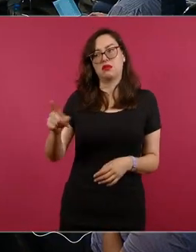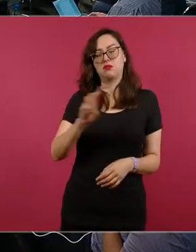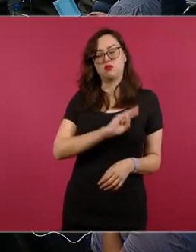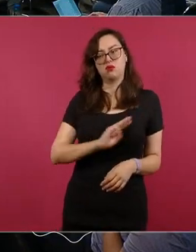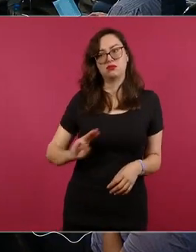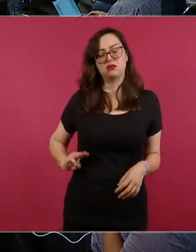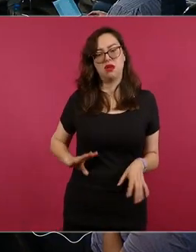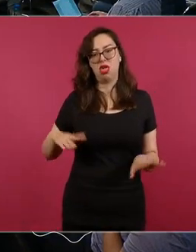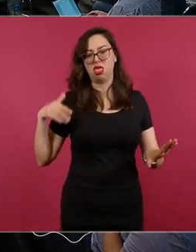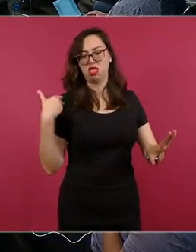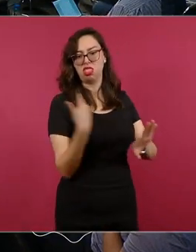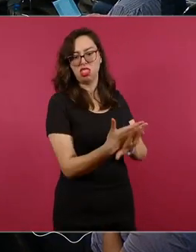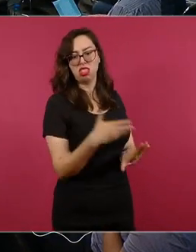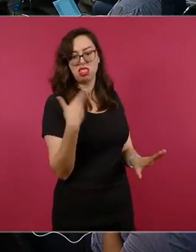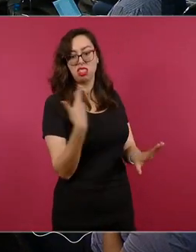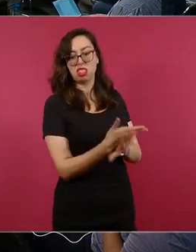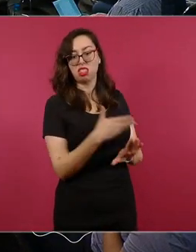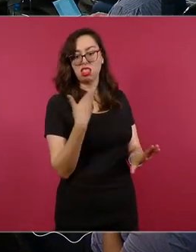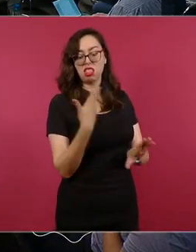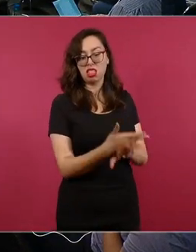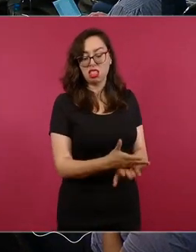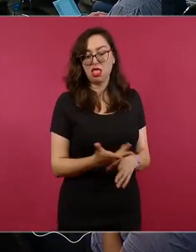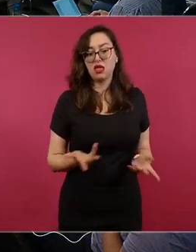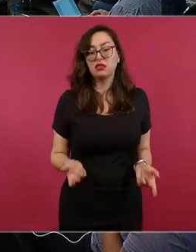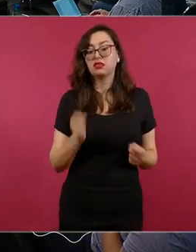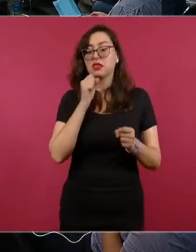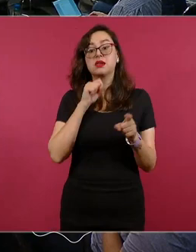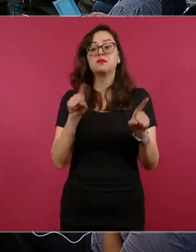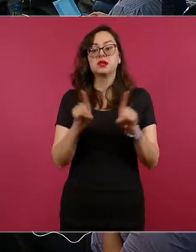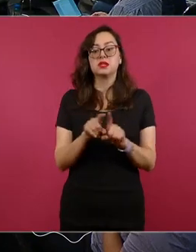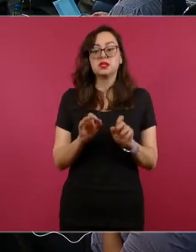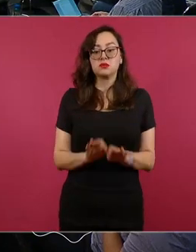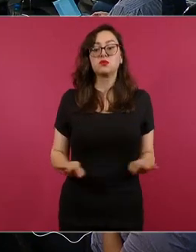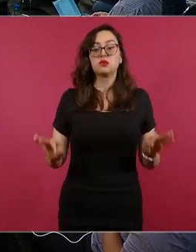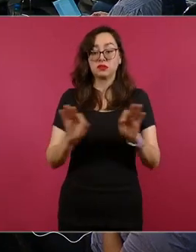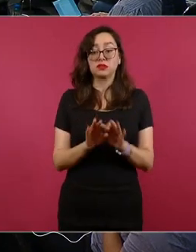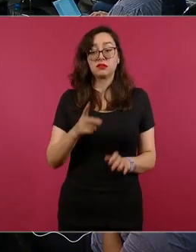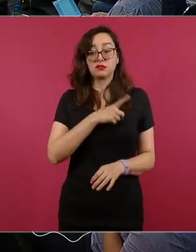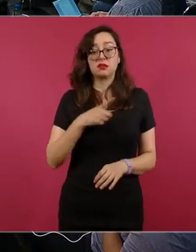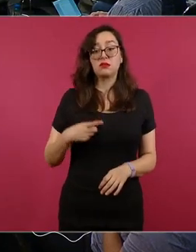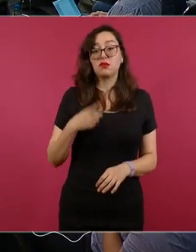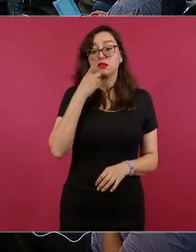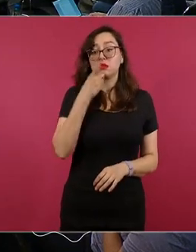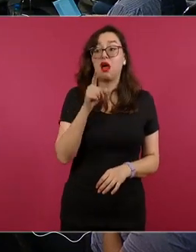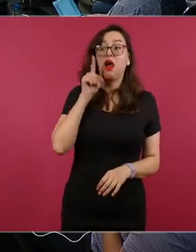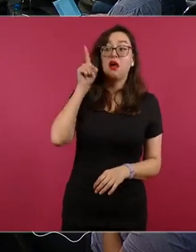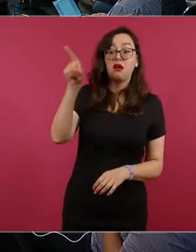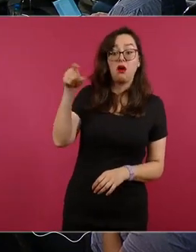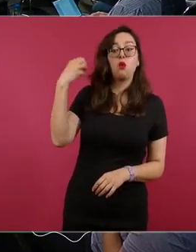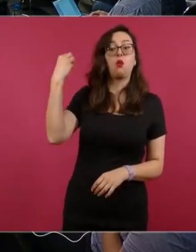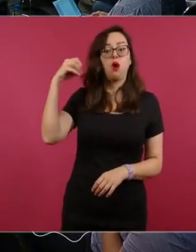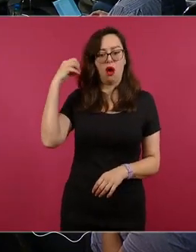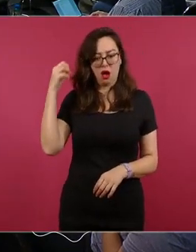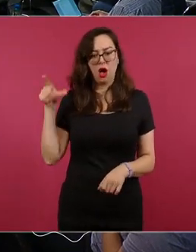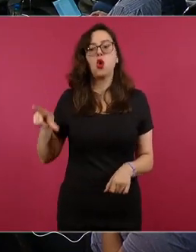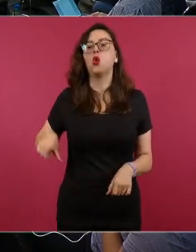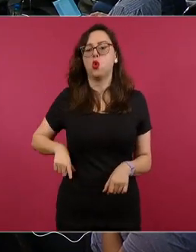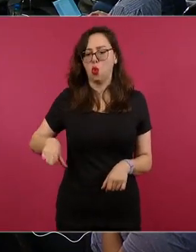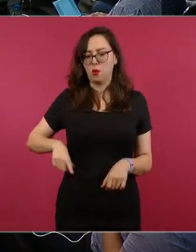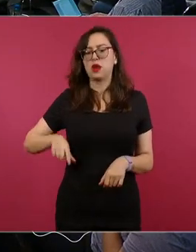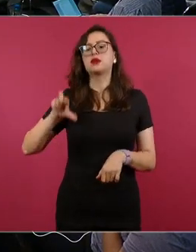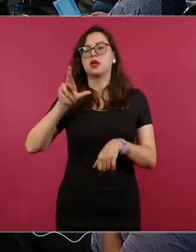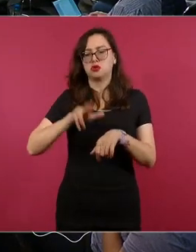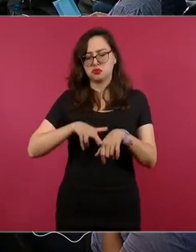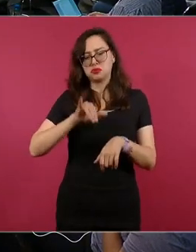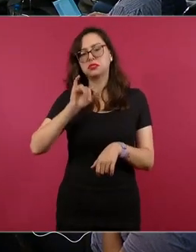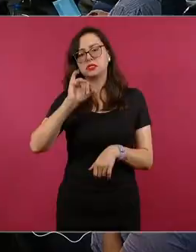locales. Además, es importante resaltar que el gobierno del estado de Oaxaca ha mostrado disposición para brindarles apoyo, pero